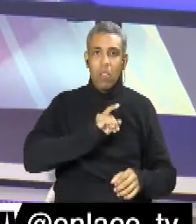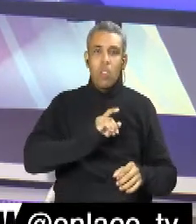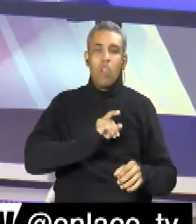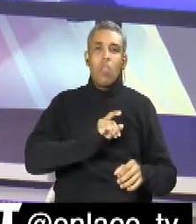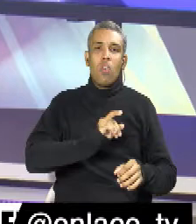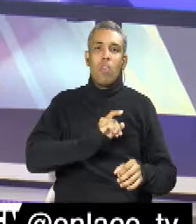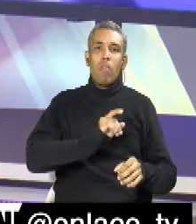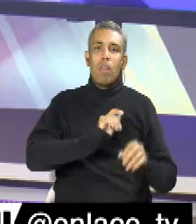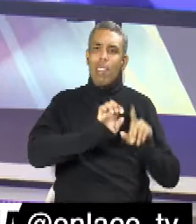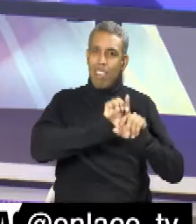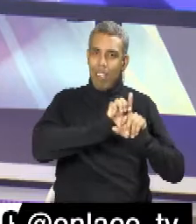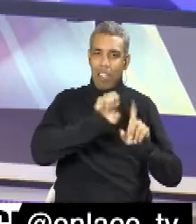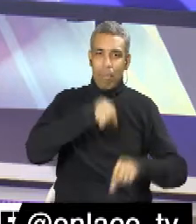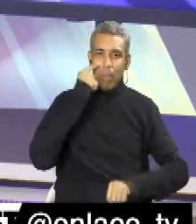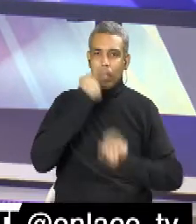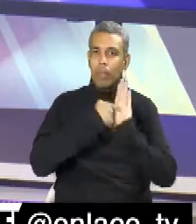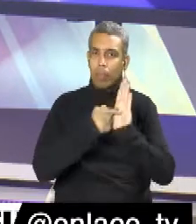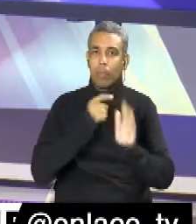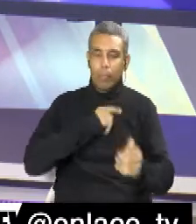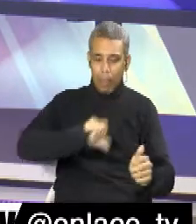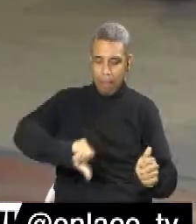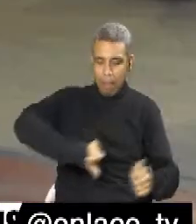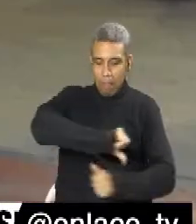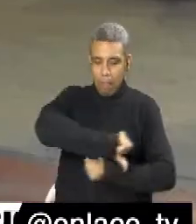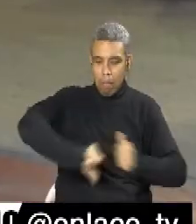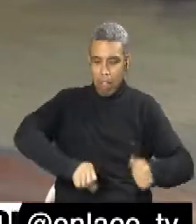de semana la cita fue en el Parque a la Vida.